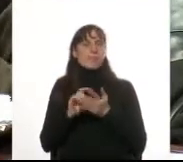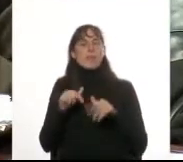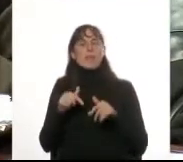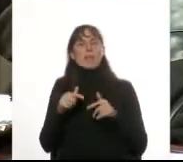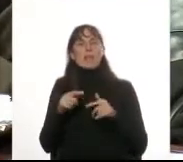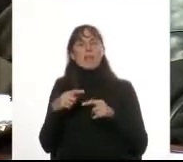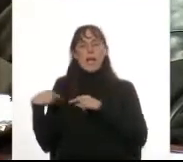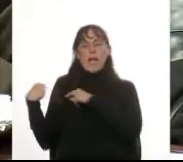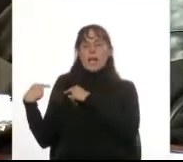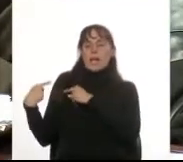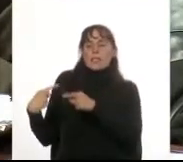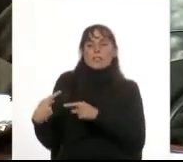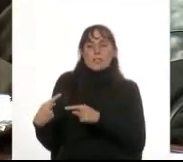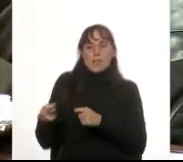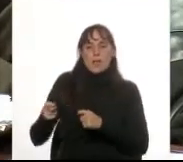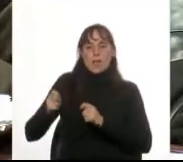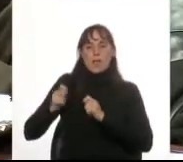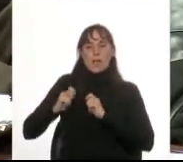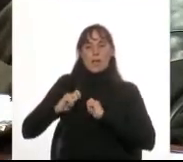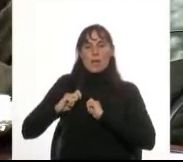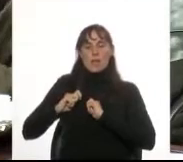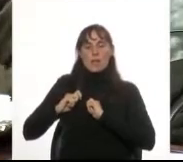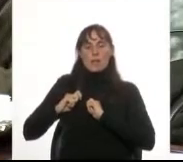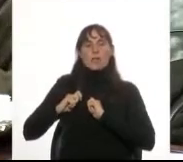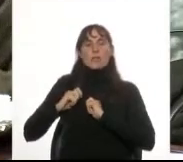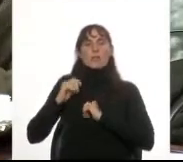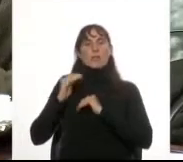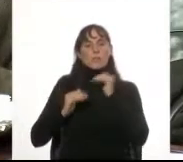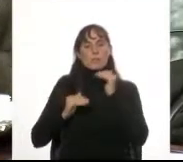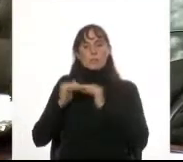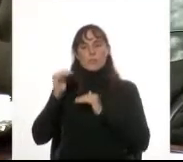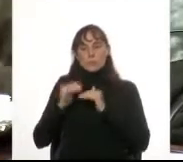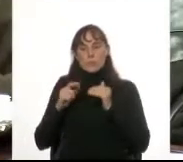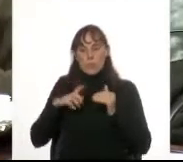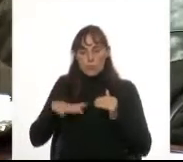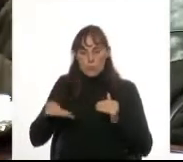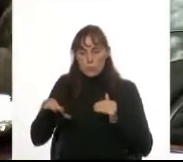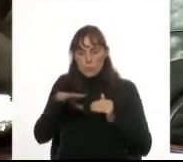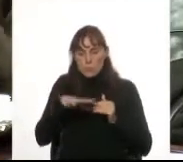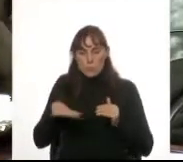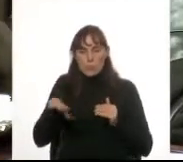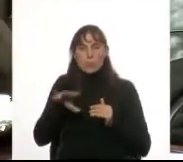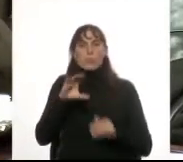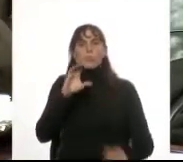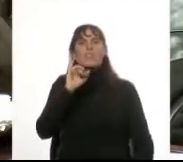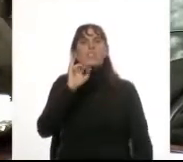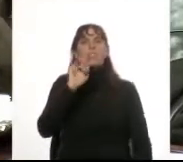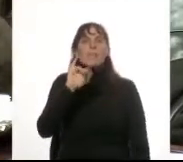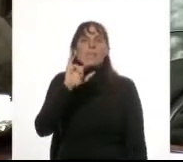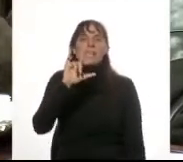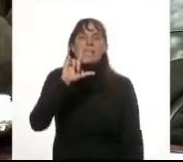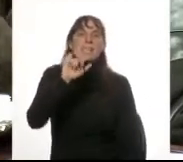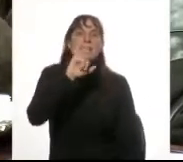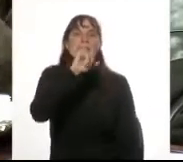recibimos es la construcción de la civilización, que es lo peculiar que tiene este bicho.